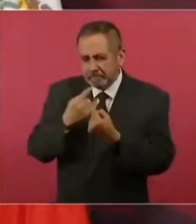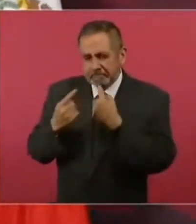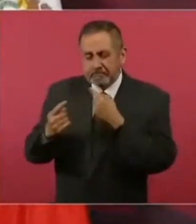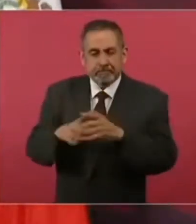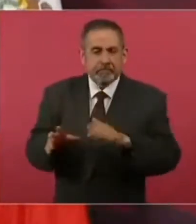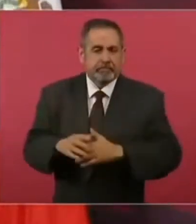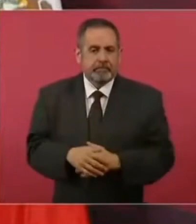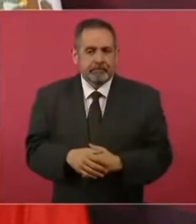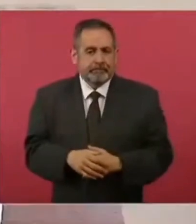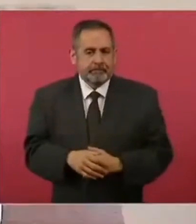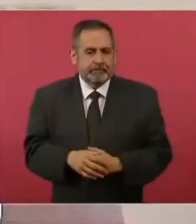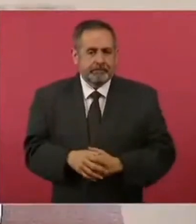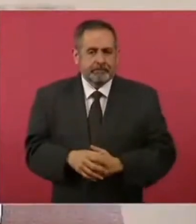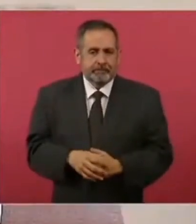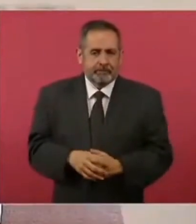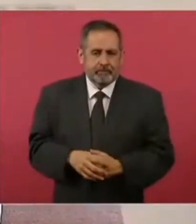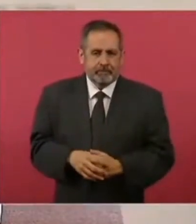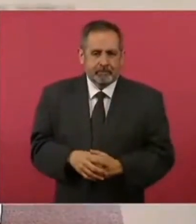Ya casi,